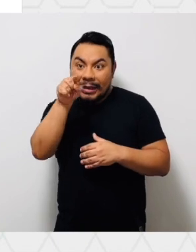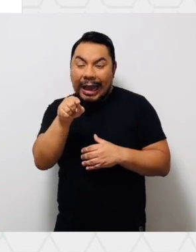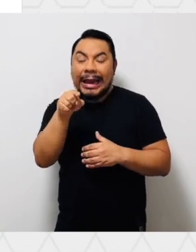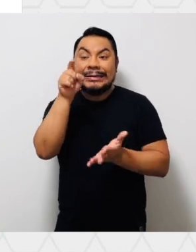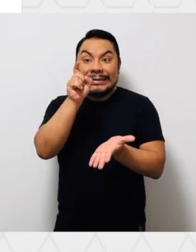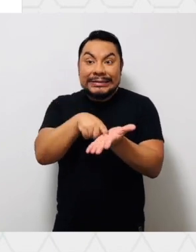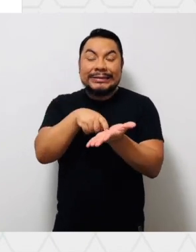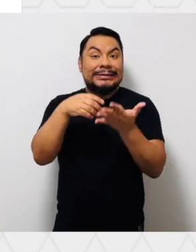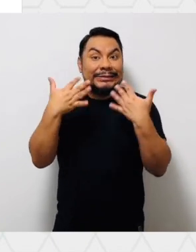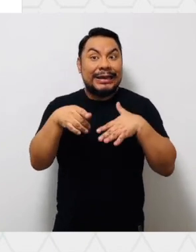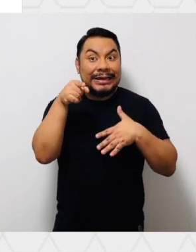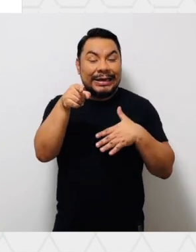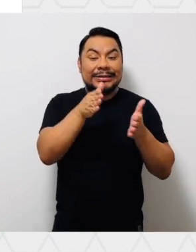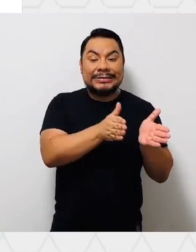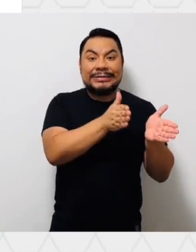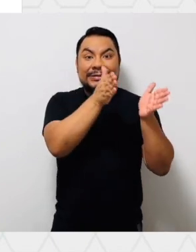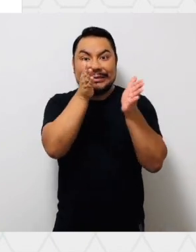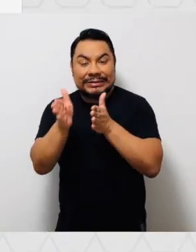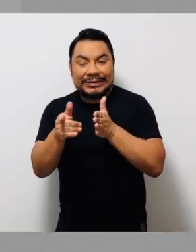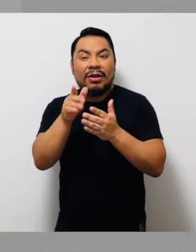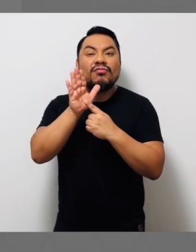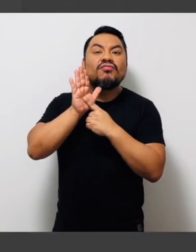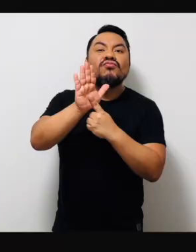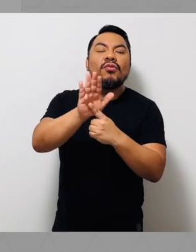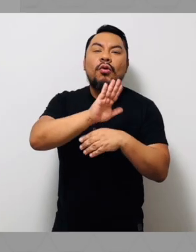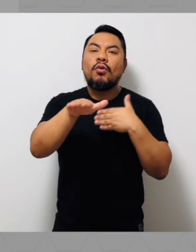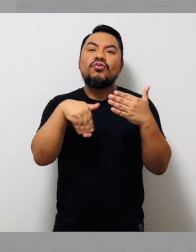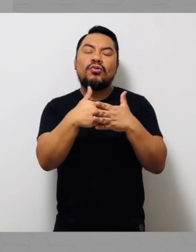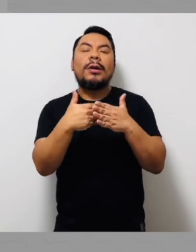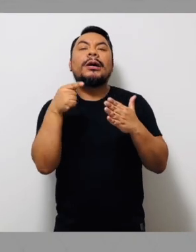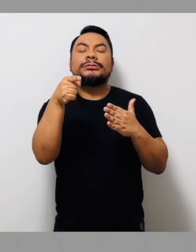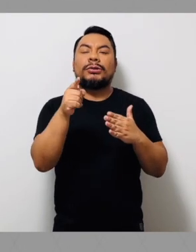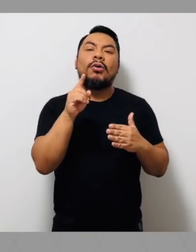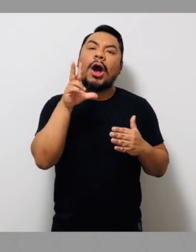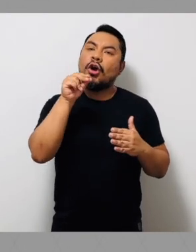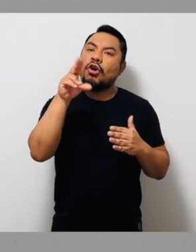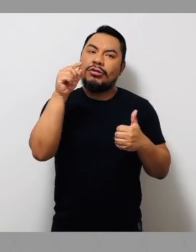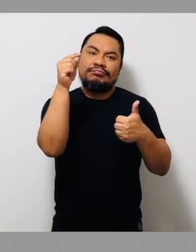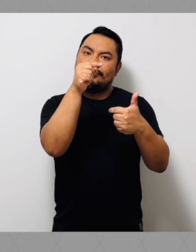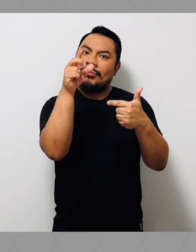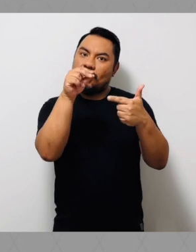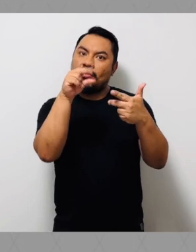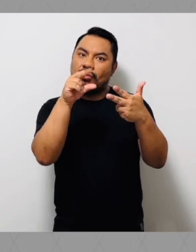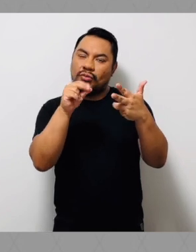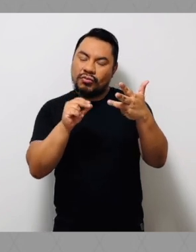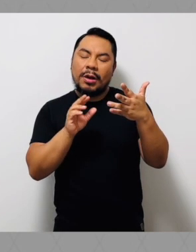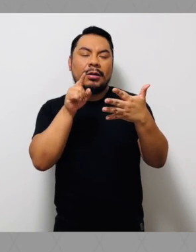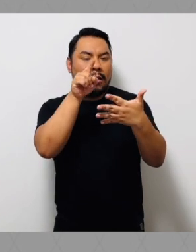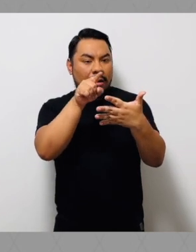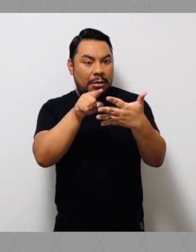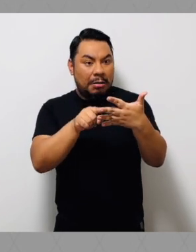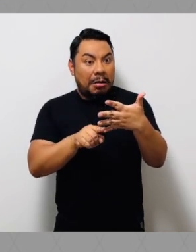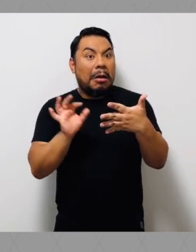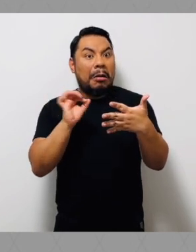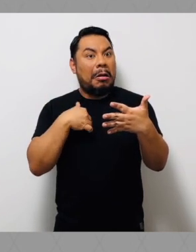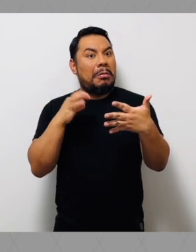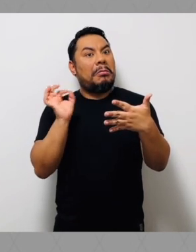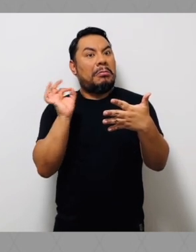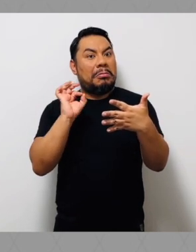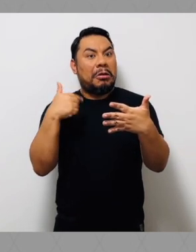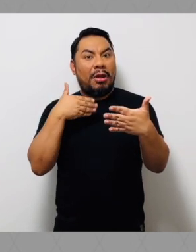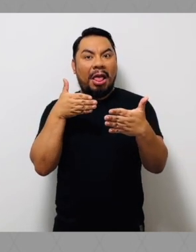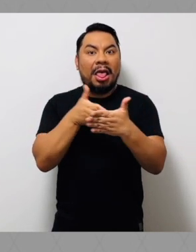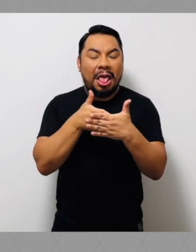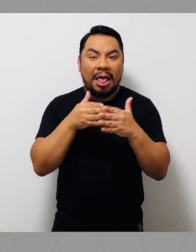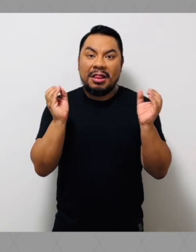REBRET. Al hacer clic en Siguiente, se te mostrarán los impedimentos para postular. Lee y confirma que no presentas ninguno